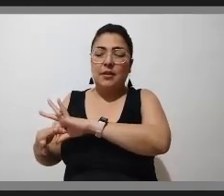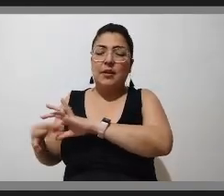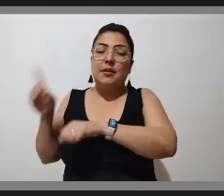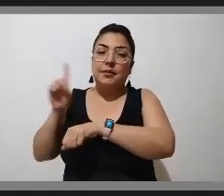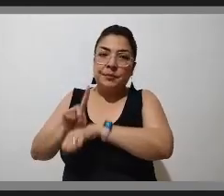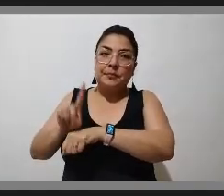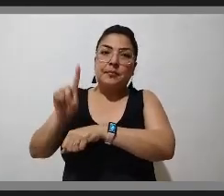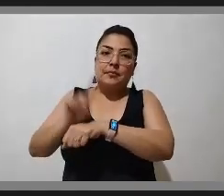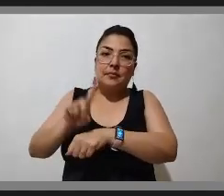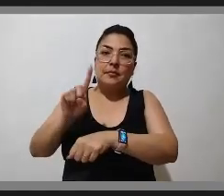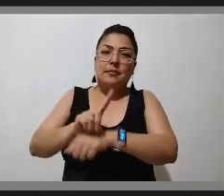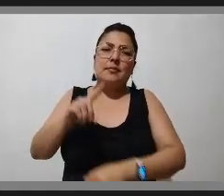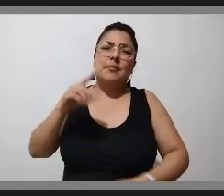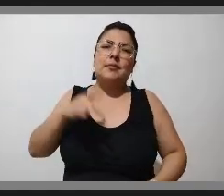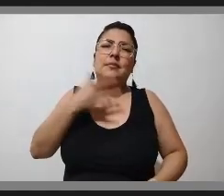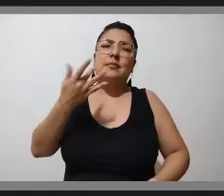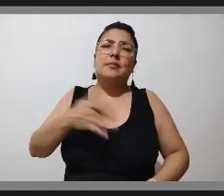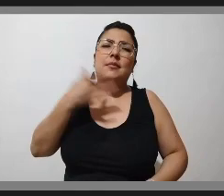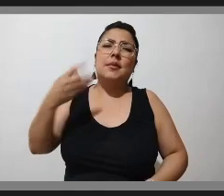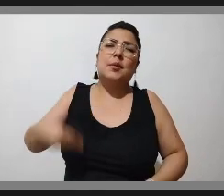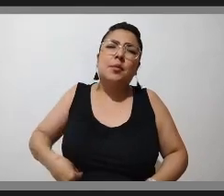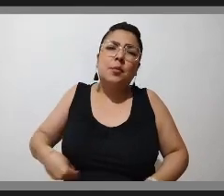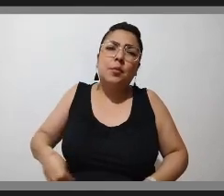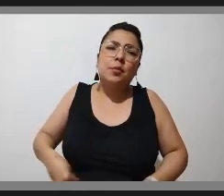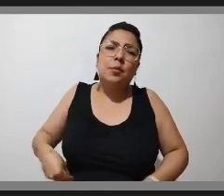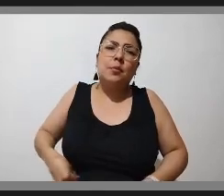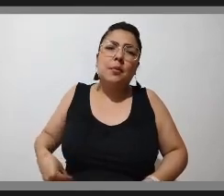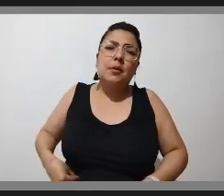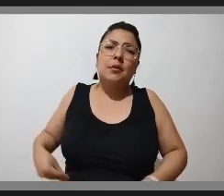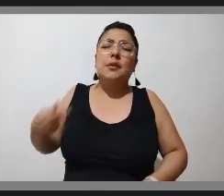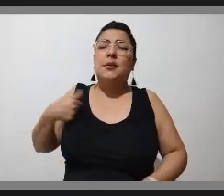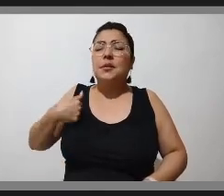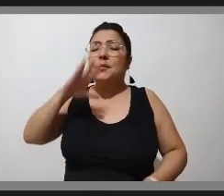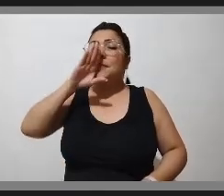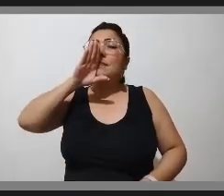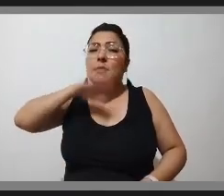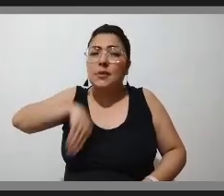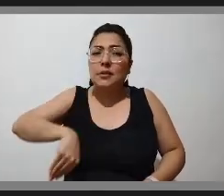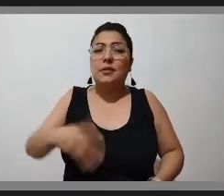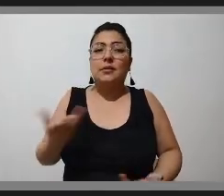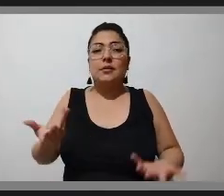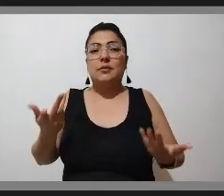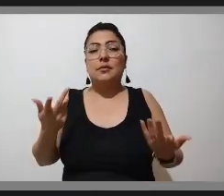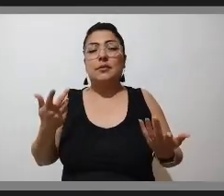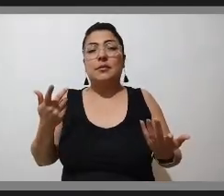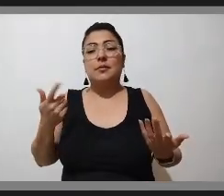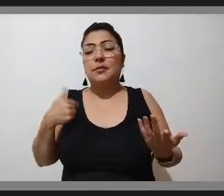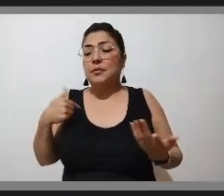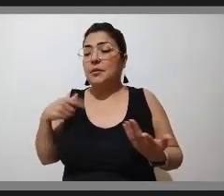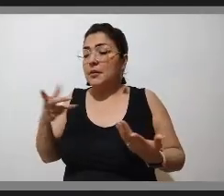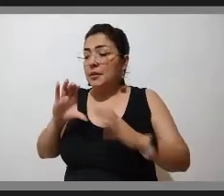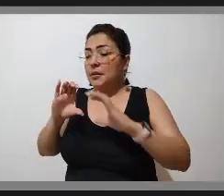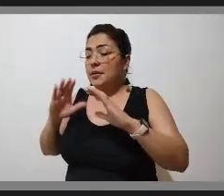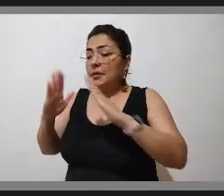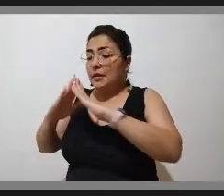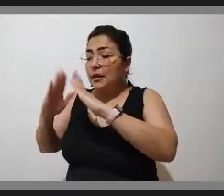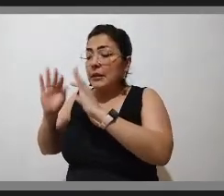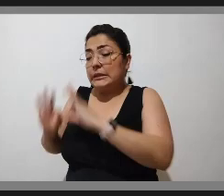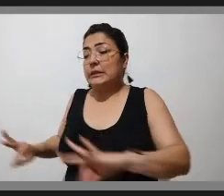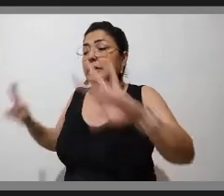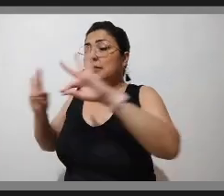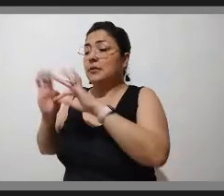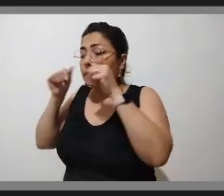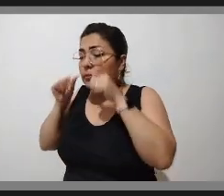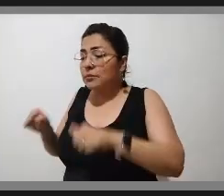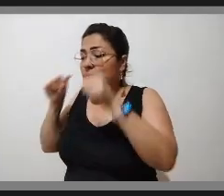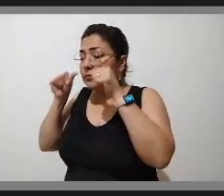culpable día a día o cada cierto tiempo de que están dejando cosas muy importantes, porque así nos lo dijeron, para